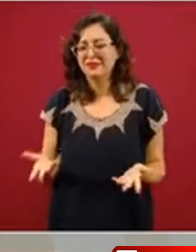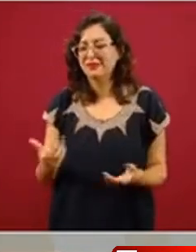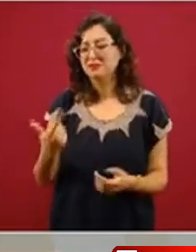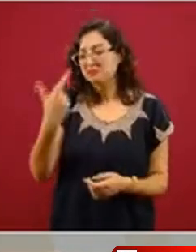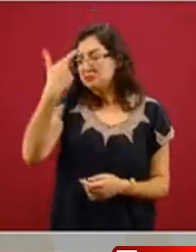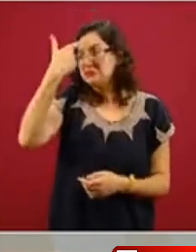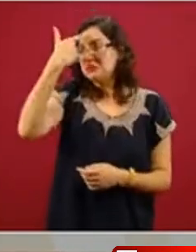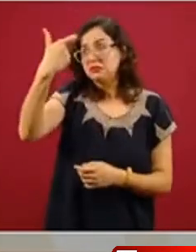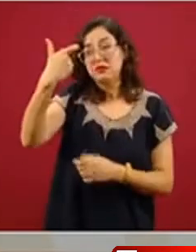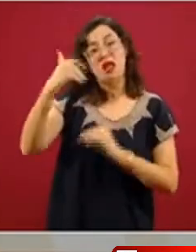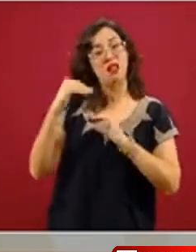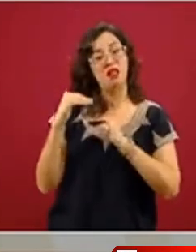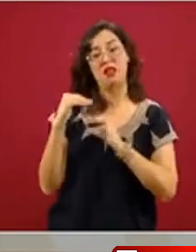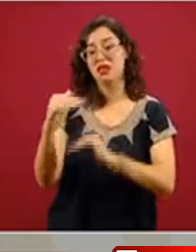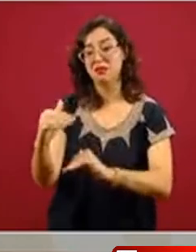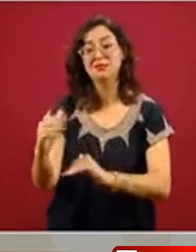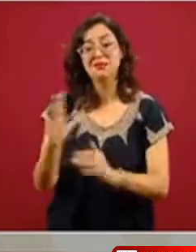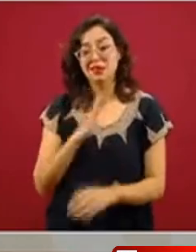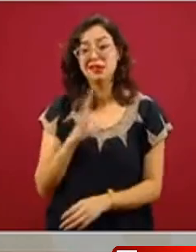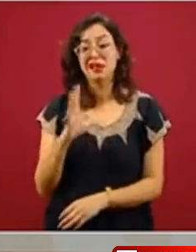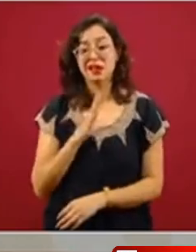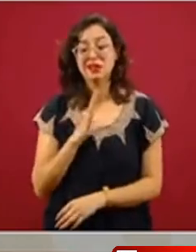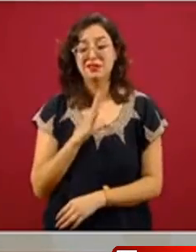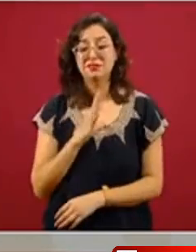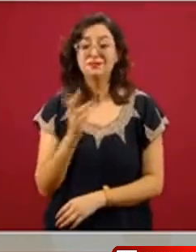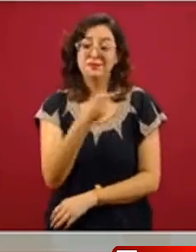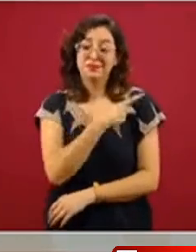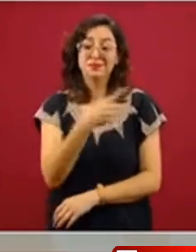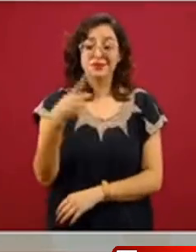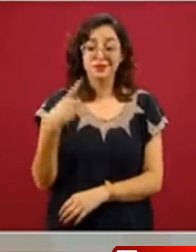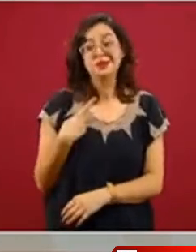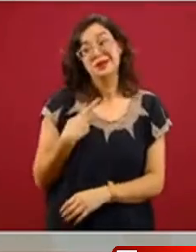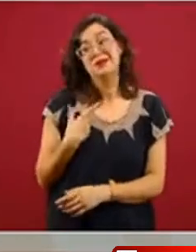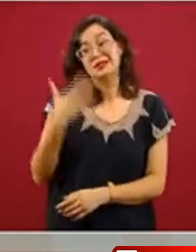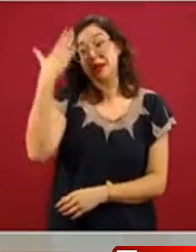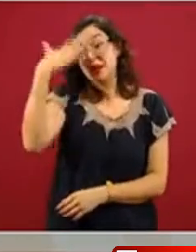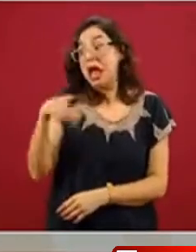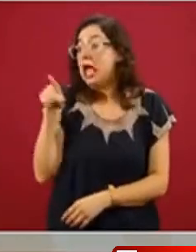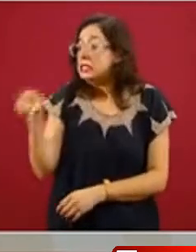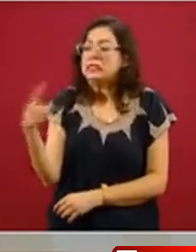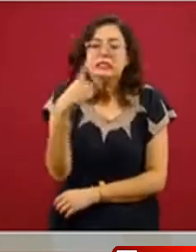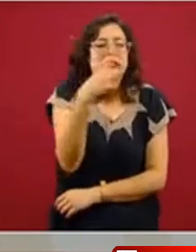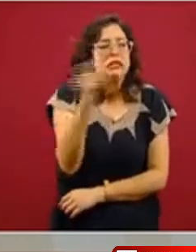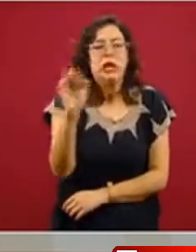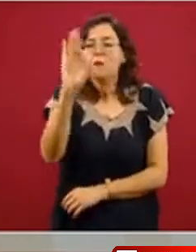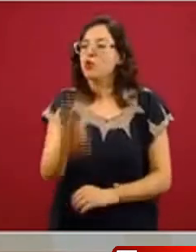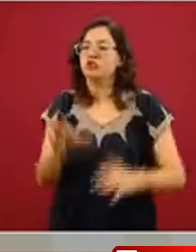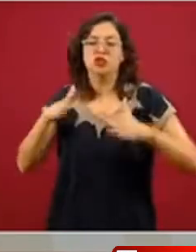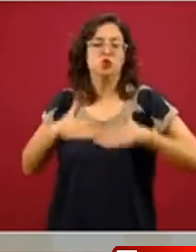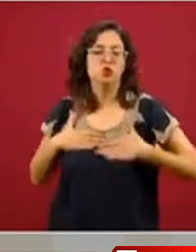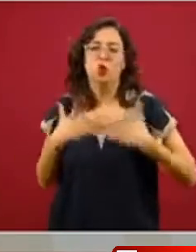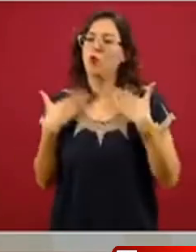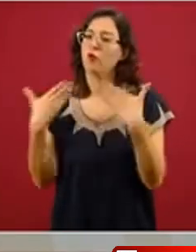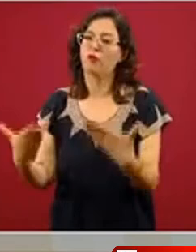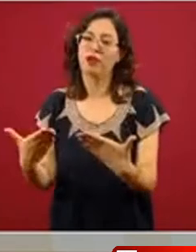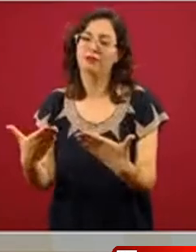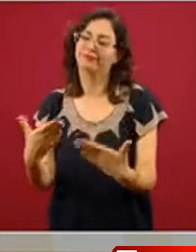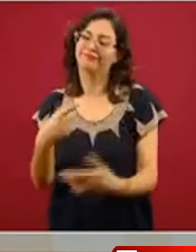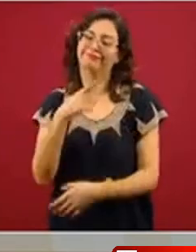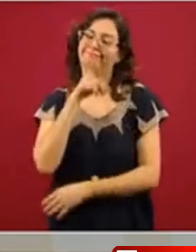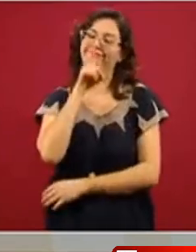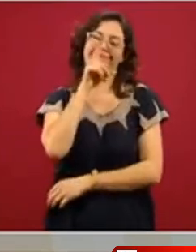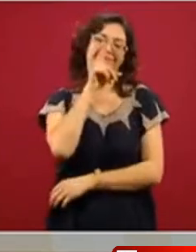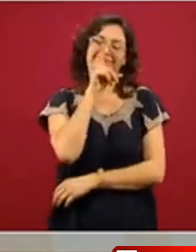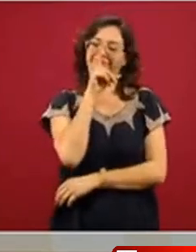recurso, pero tomémoslo considerando sus limitaciones. No tengamos una confianza excesiva en que a partir